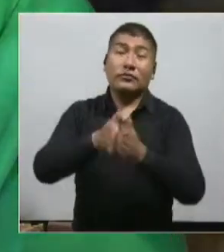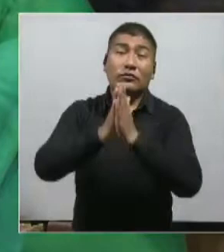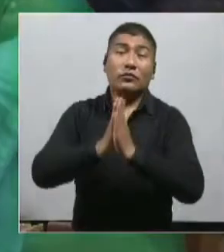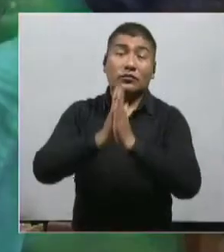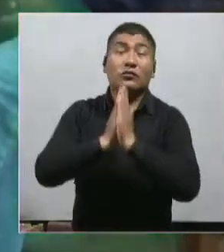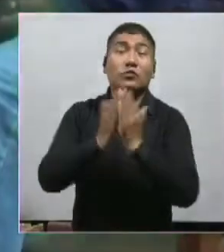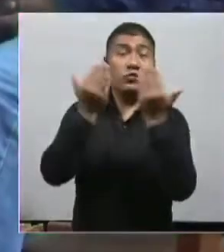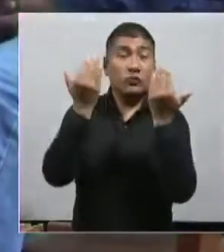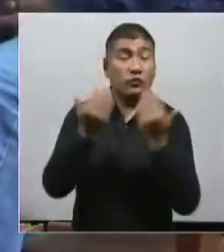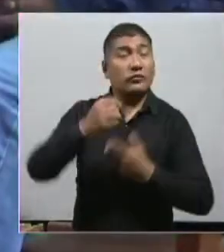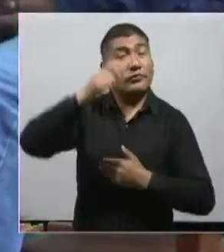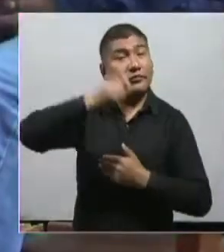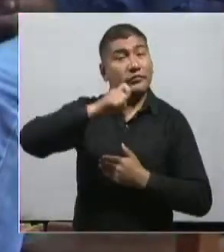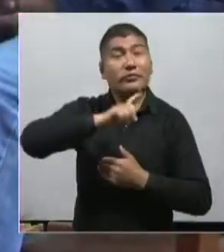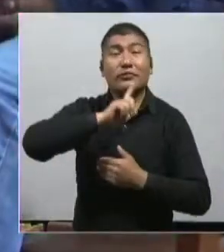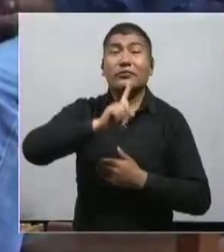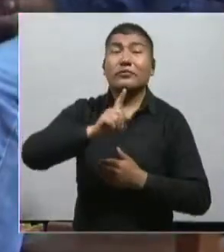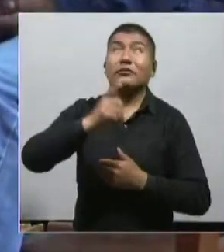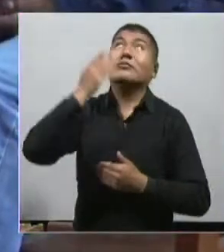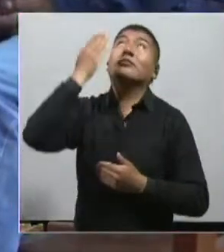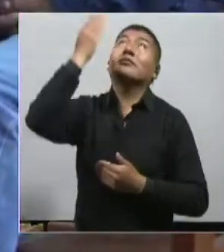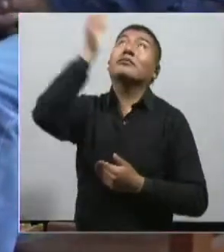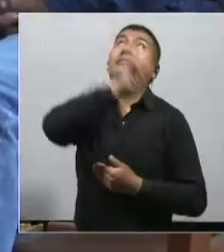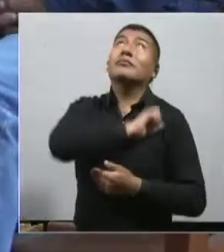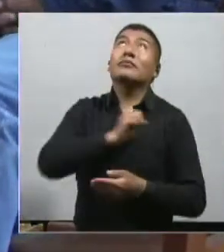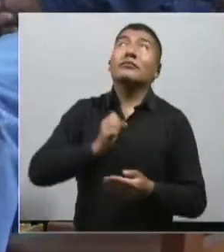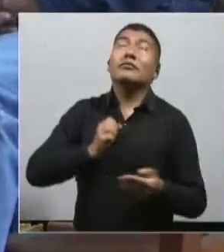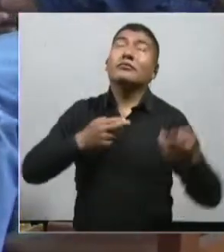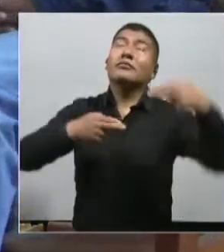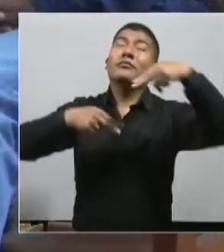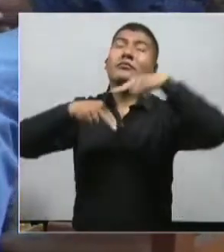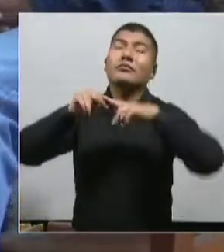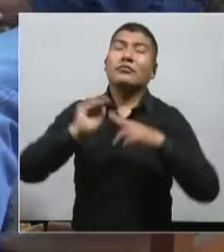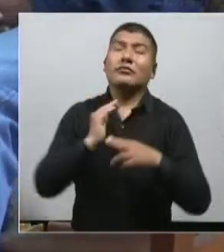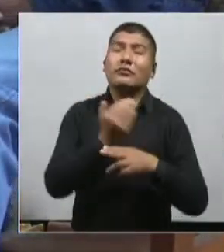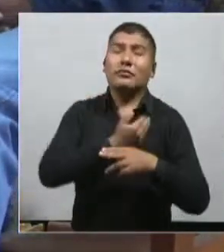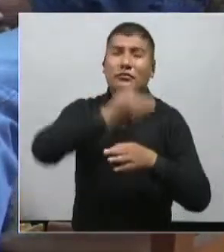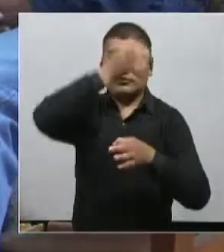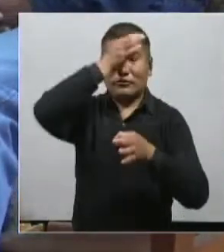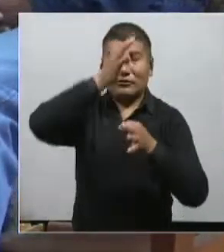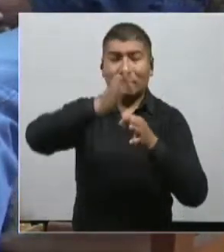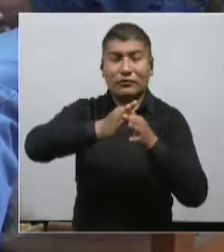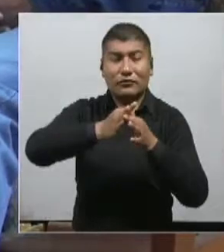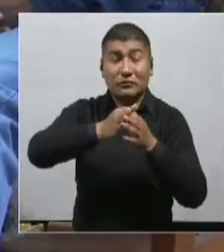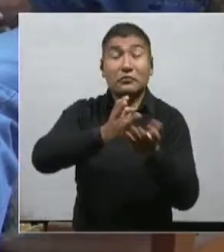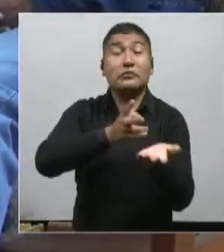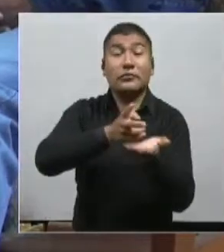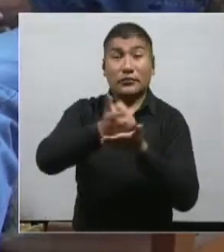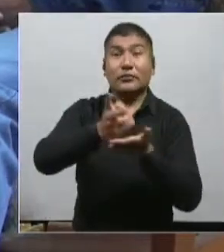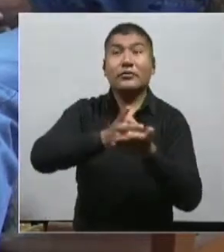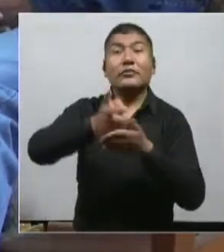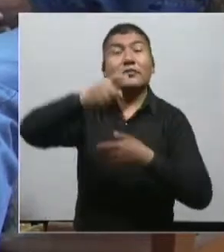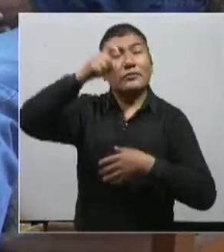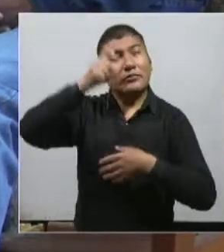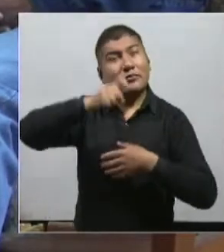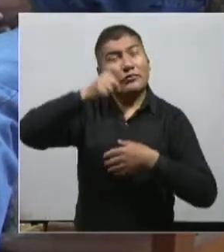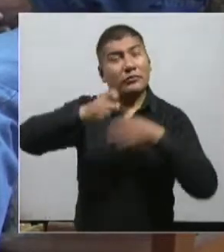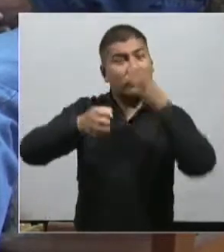ser, Señor, auméntanos la fe. Y es que realmente necesitamos